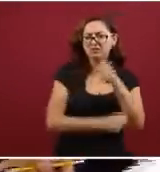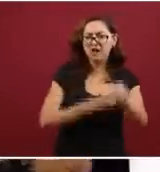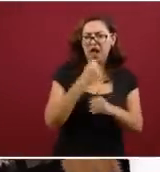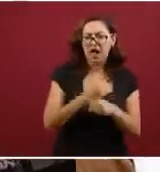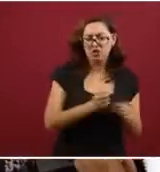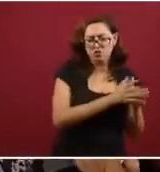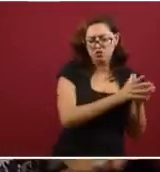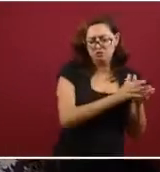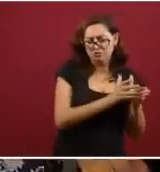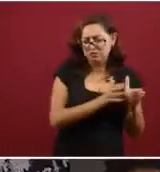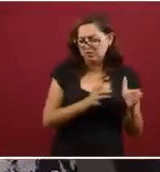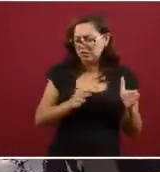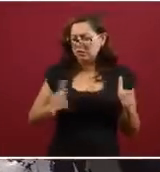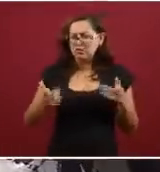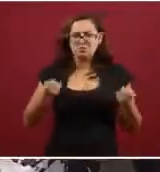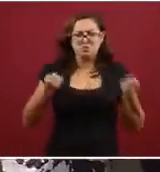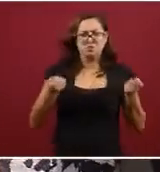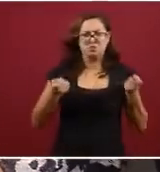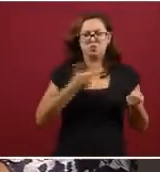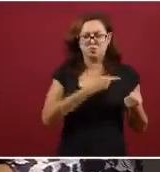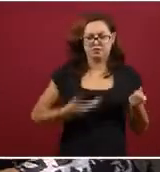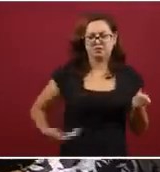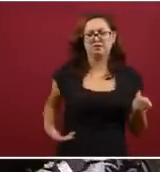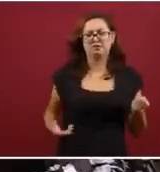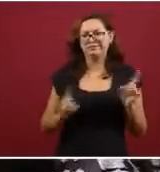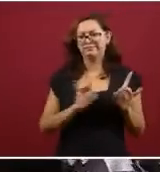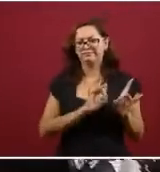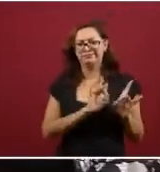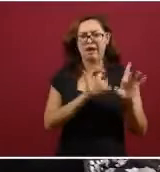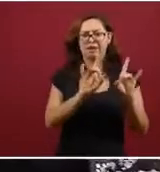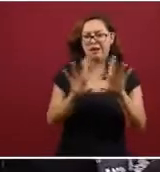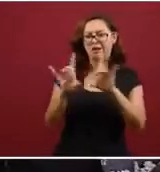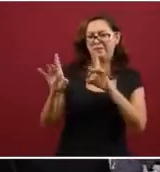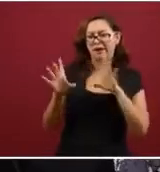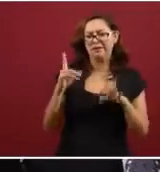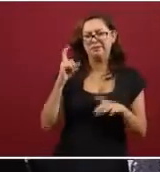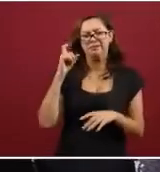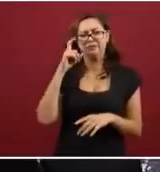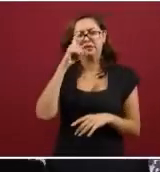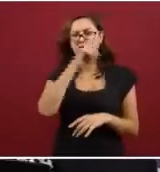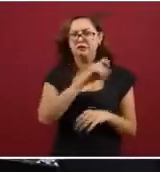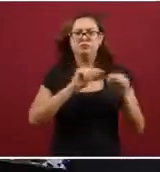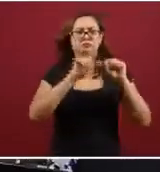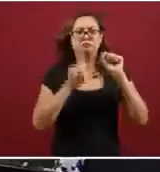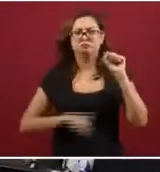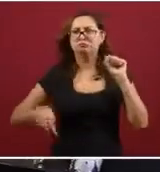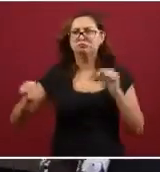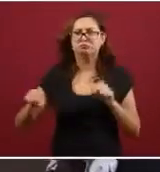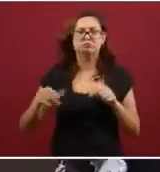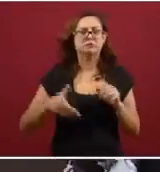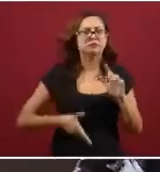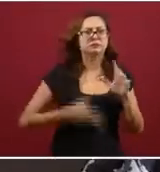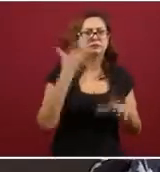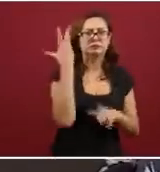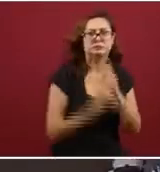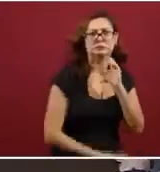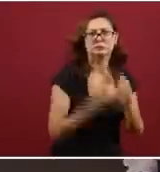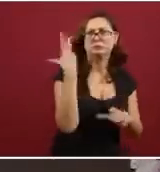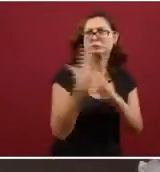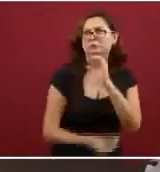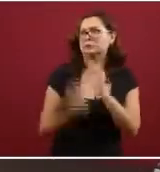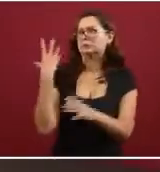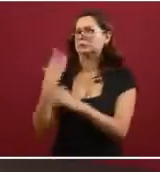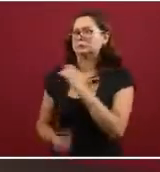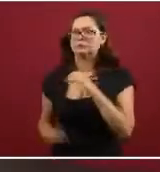en circunstancias muy difíciles, porque tuvo que peregrinar por el país y defender la